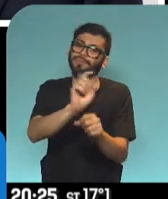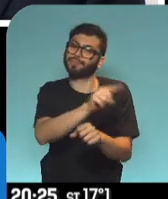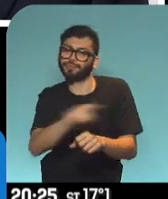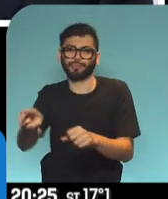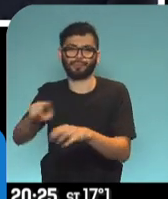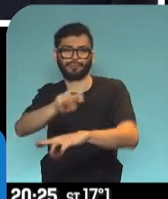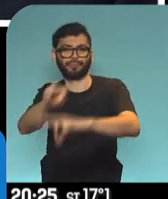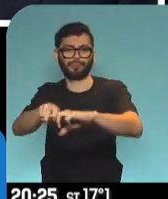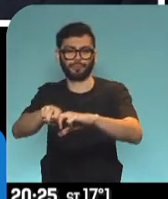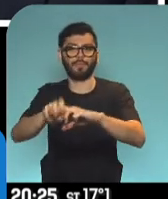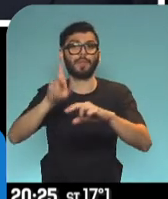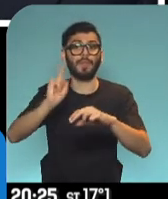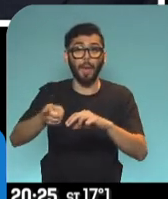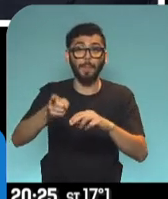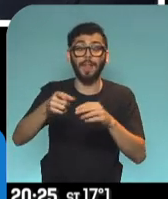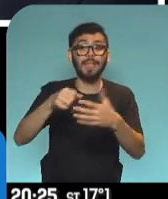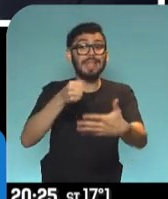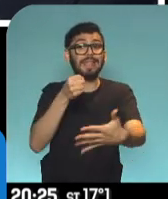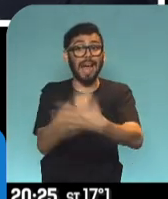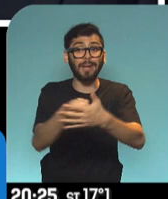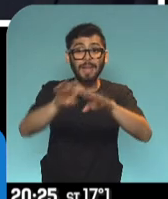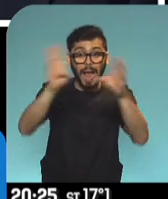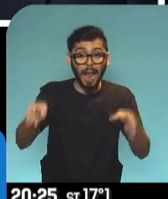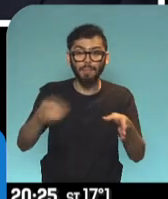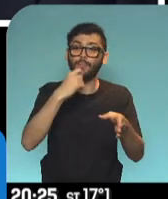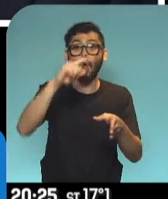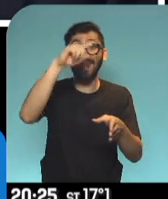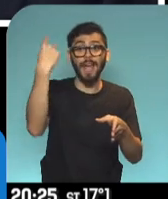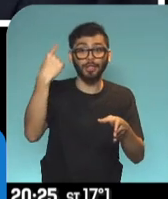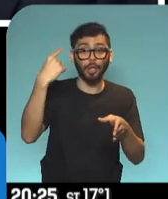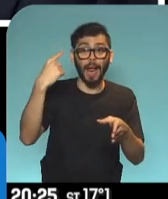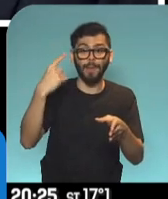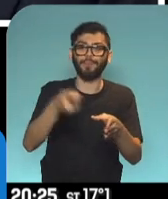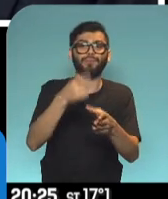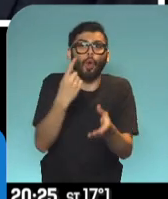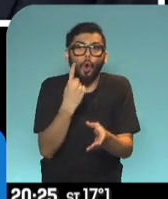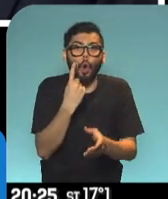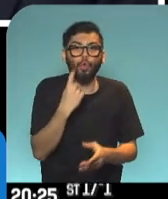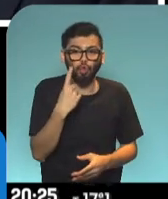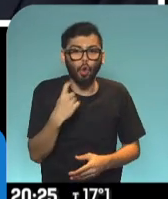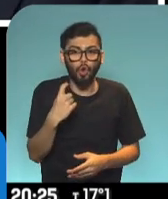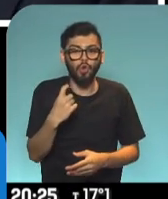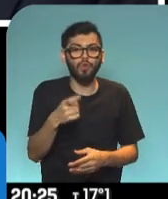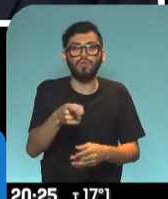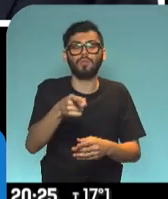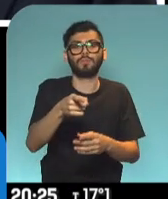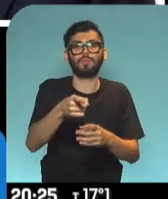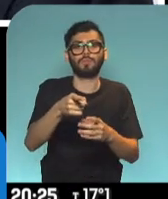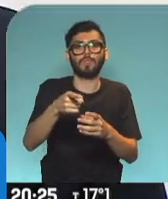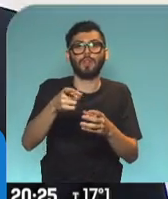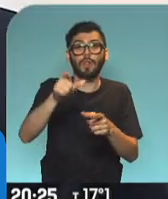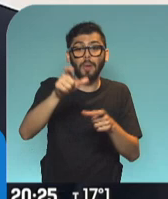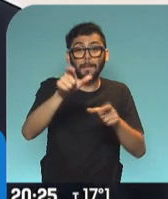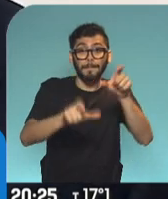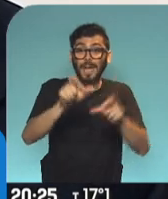terminales van a tener un protocolo, Pablo. Las nacionales, que son de jurisdicción nuestra en el control, van a tener un sistema de funcionamiento de